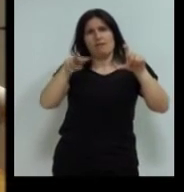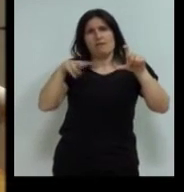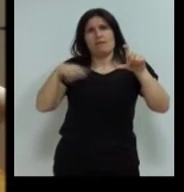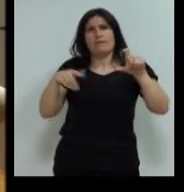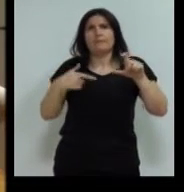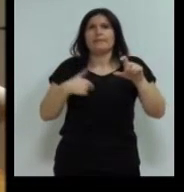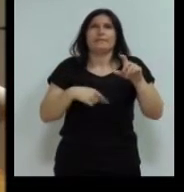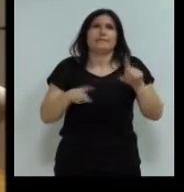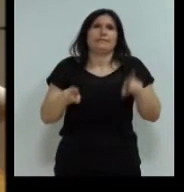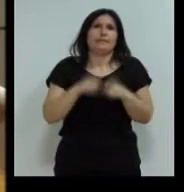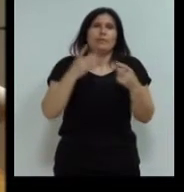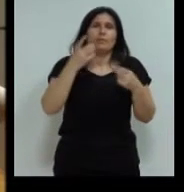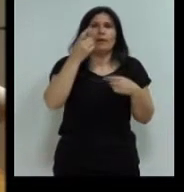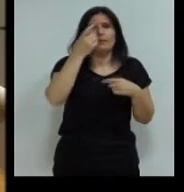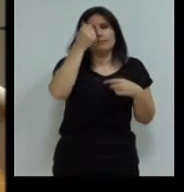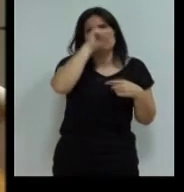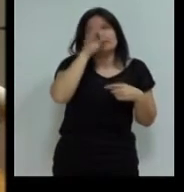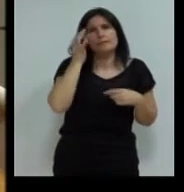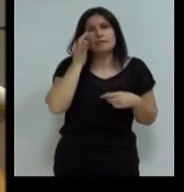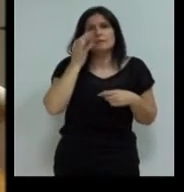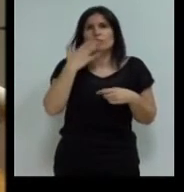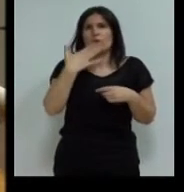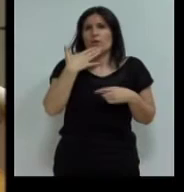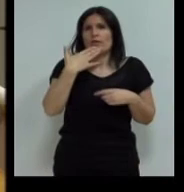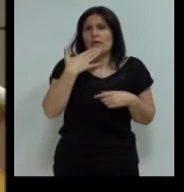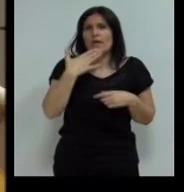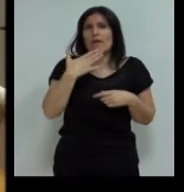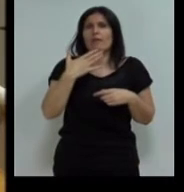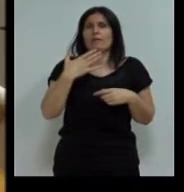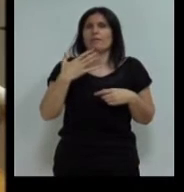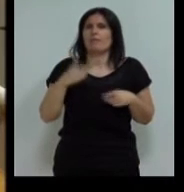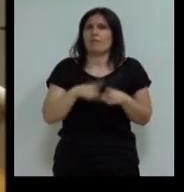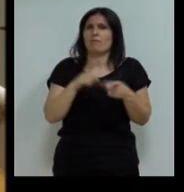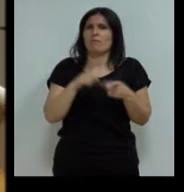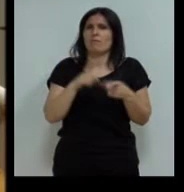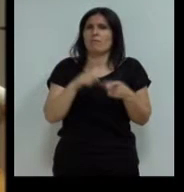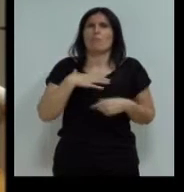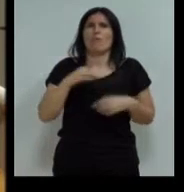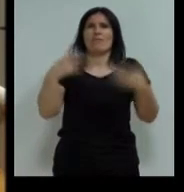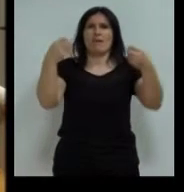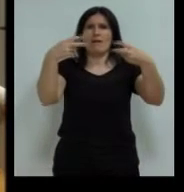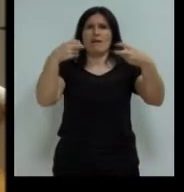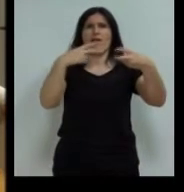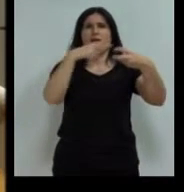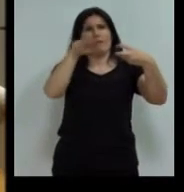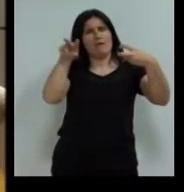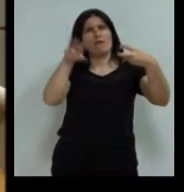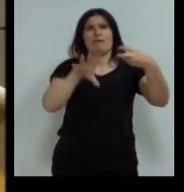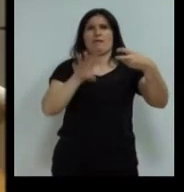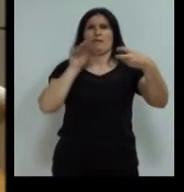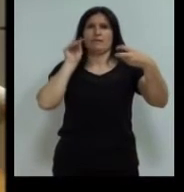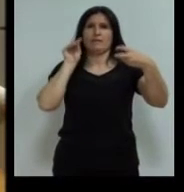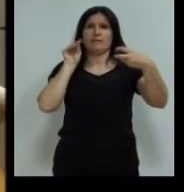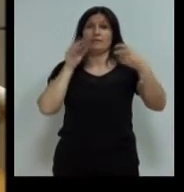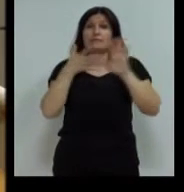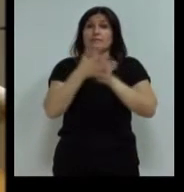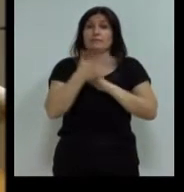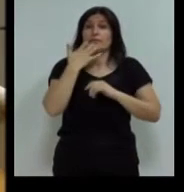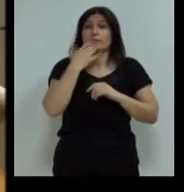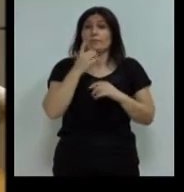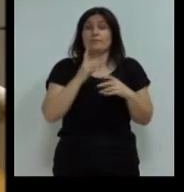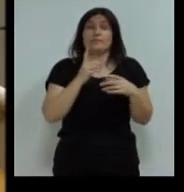de sexo y de edad que se pueda comprender. Eso se diferencia. Un subtitulado interlingüístico, es decir, la